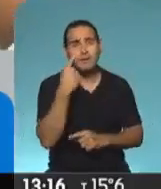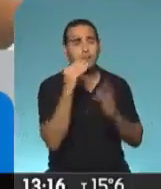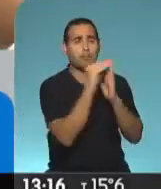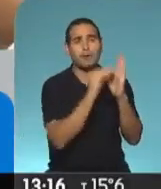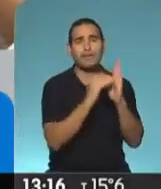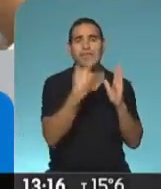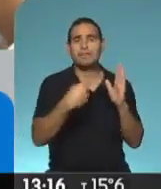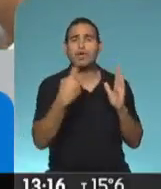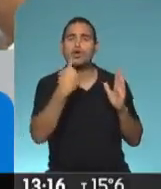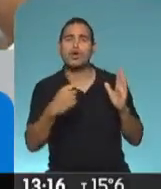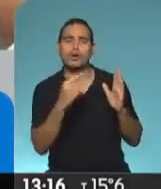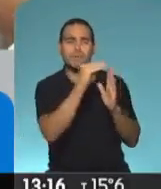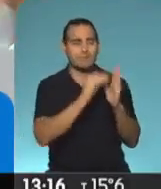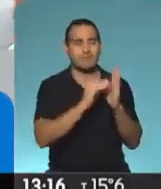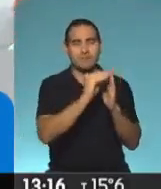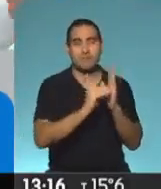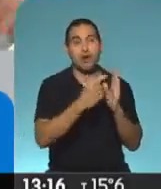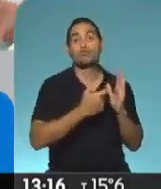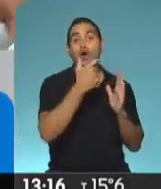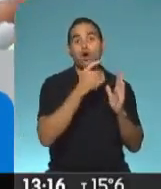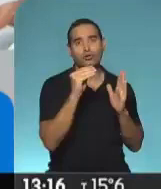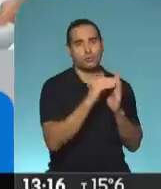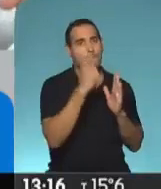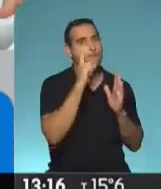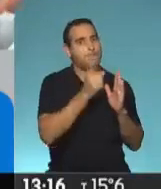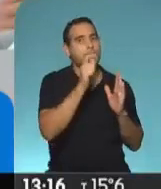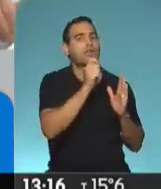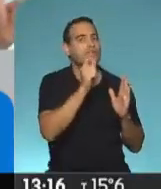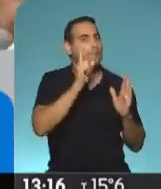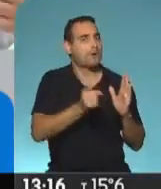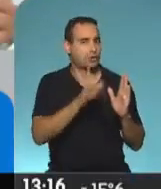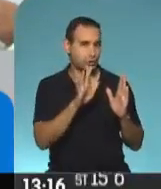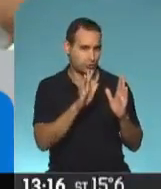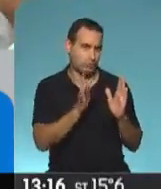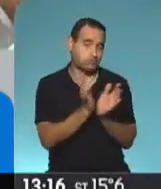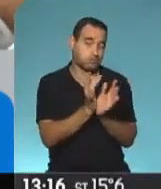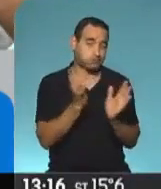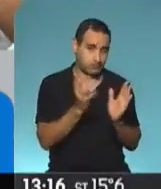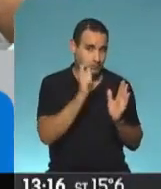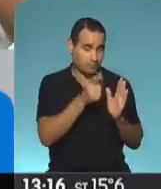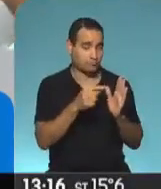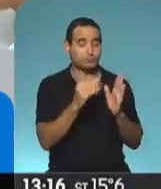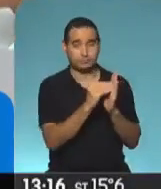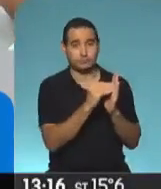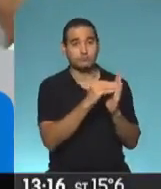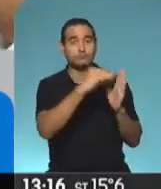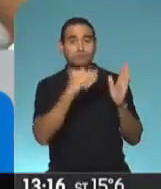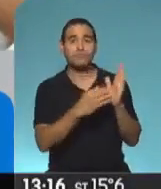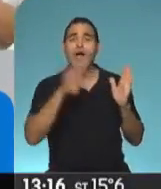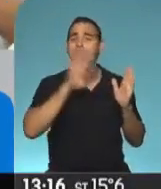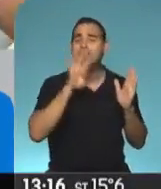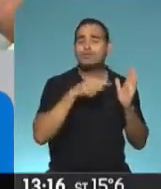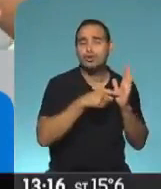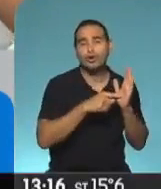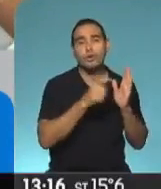con diferentes colores del semáforo, por supuesto. En rojo, los más peligrosos, según la visión del gobierno de Mauricio Macri. En amarillo,